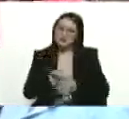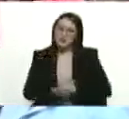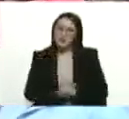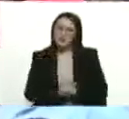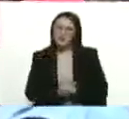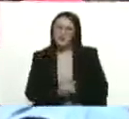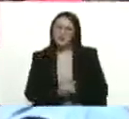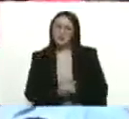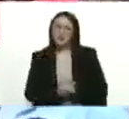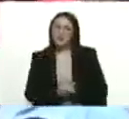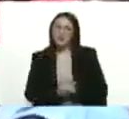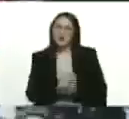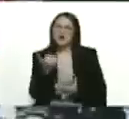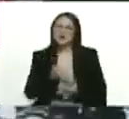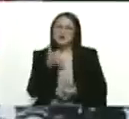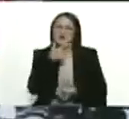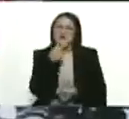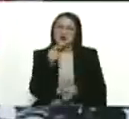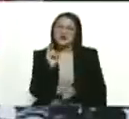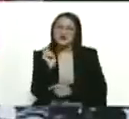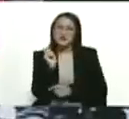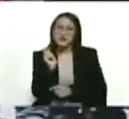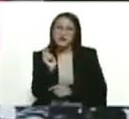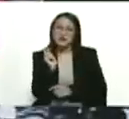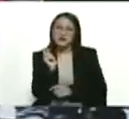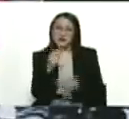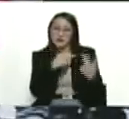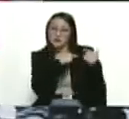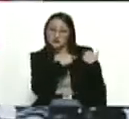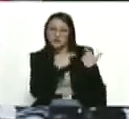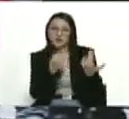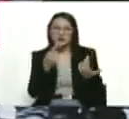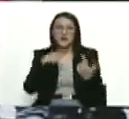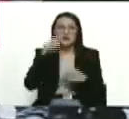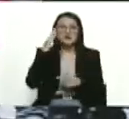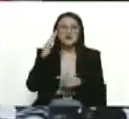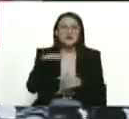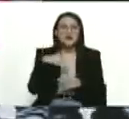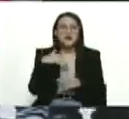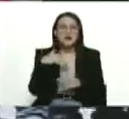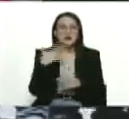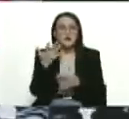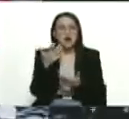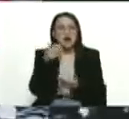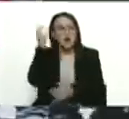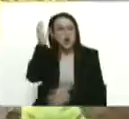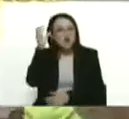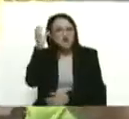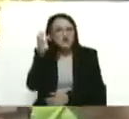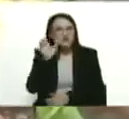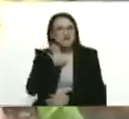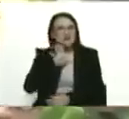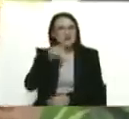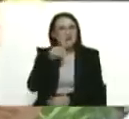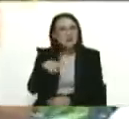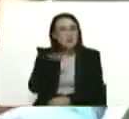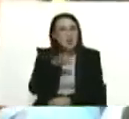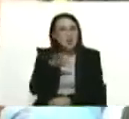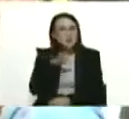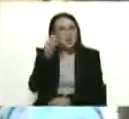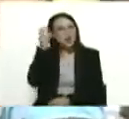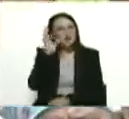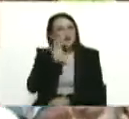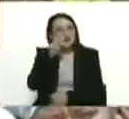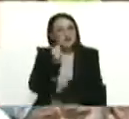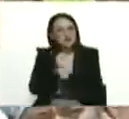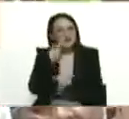Eso facilita la tarea, porque uno sabe perfectamente de la conciencia del pueblo, del trabajo, de